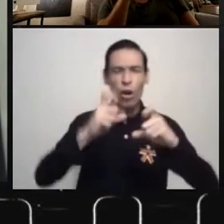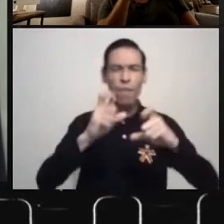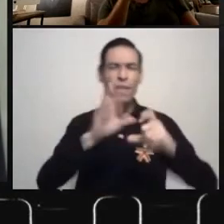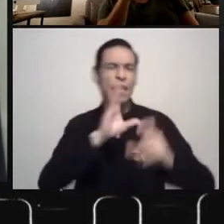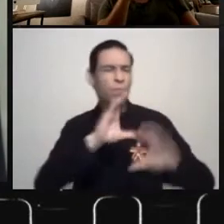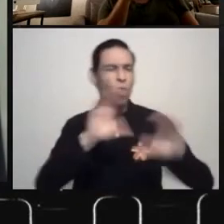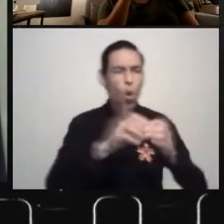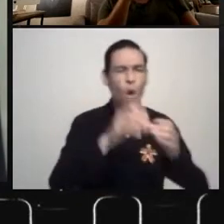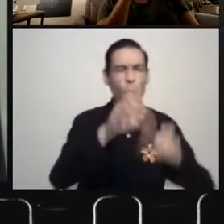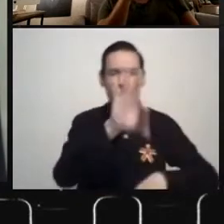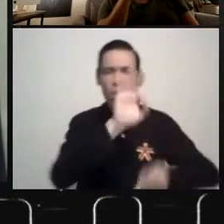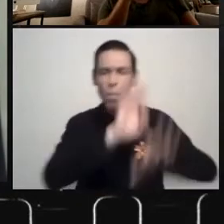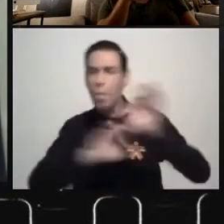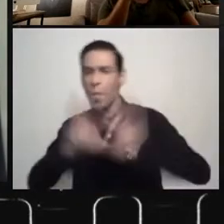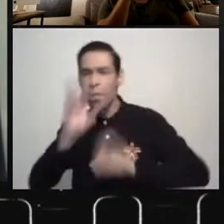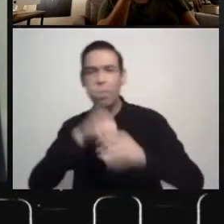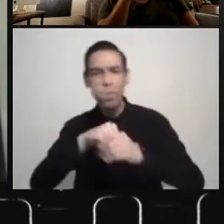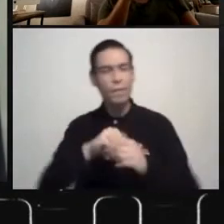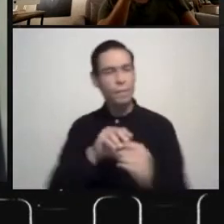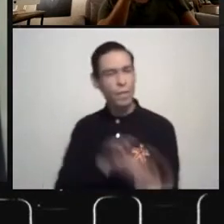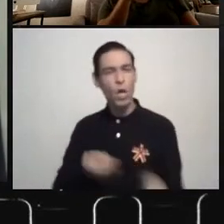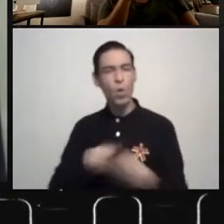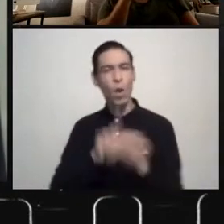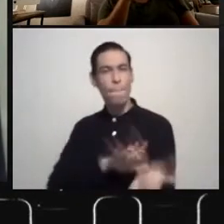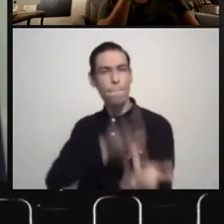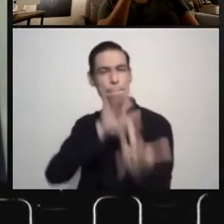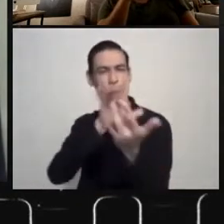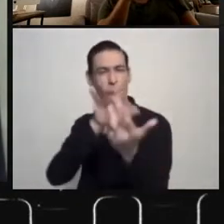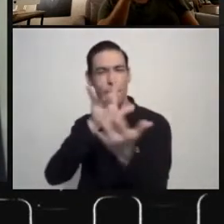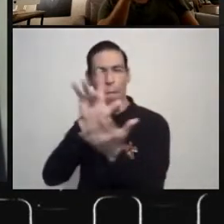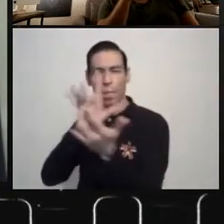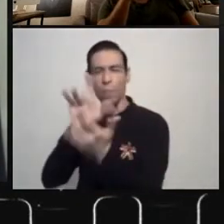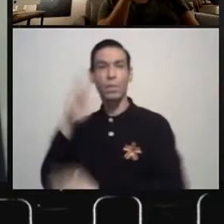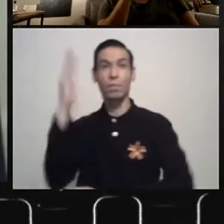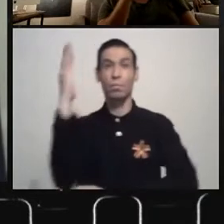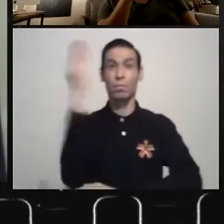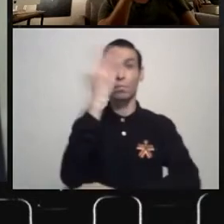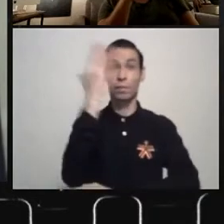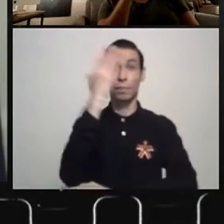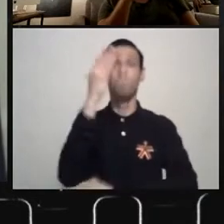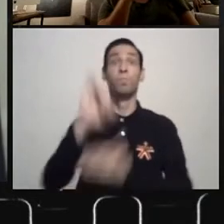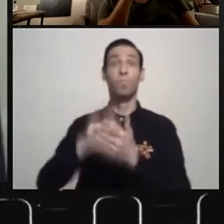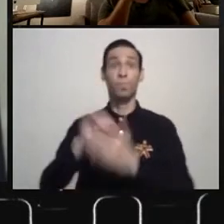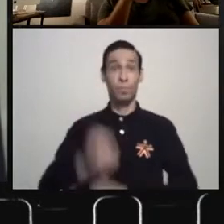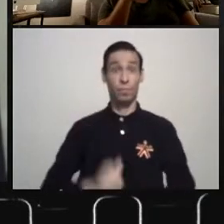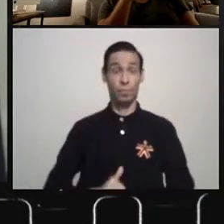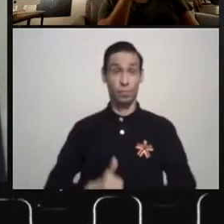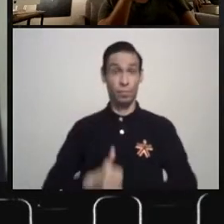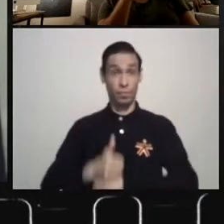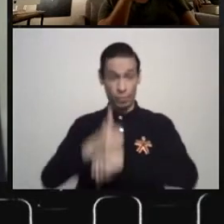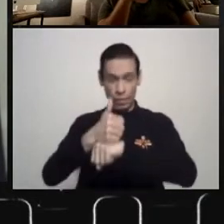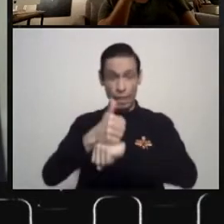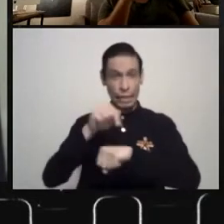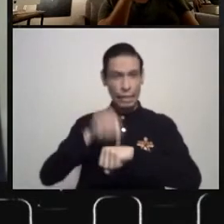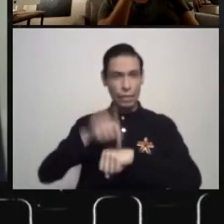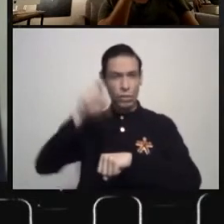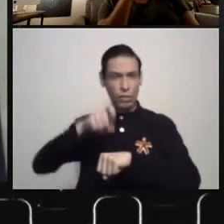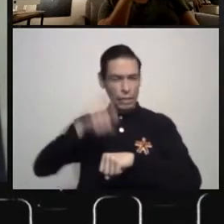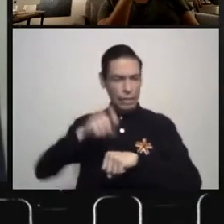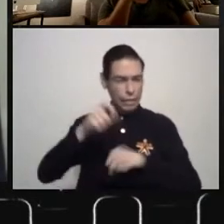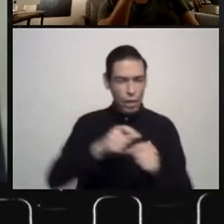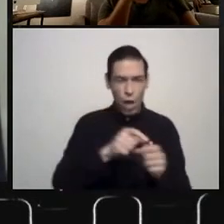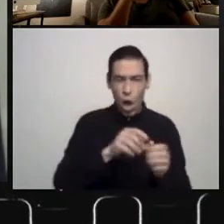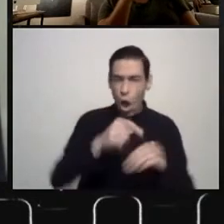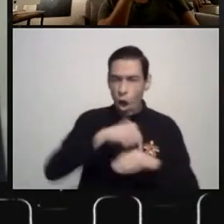que cumpla las necesidades de la historia que se están contando. Y es la persona que de principio a fin no puede perder esa objetividad,